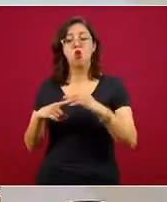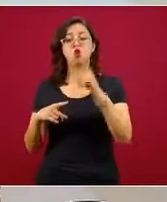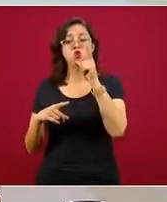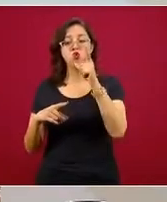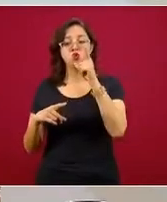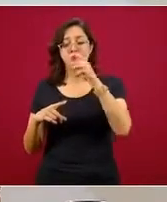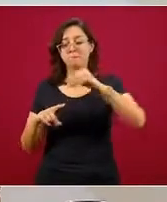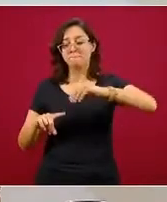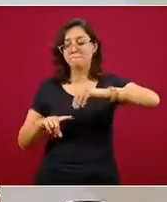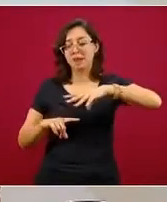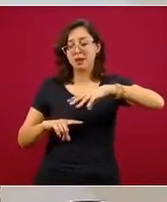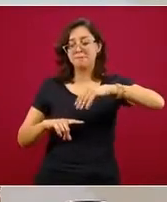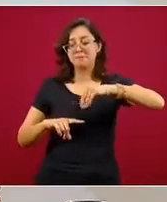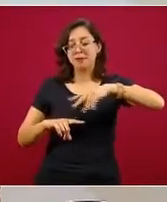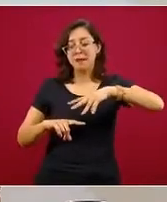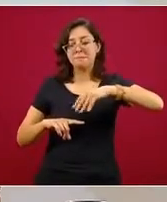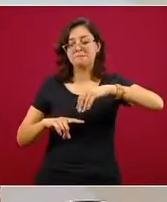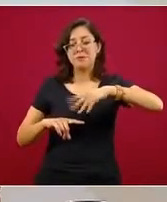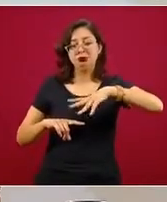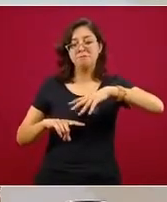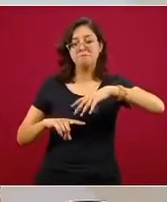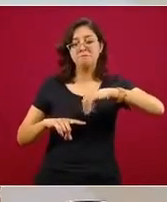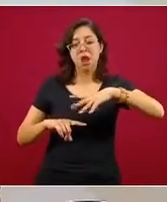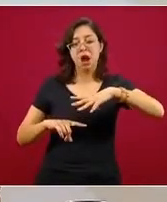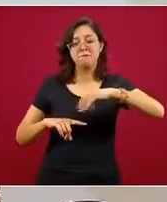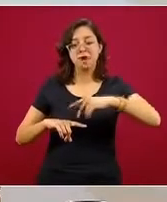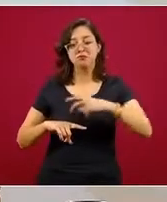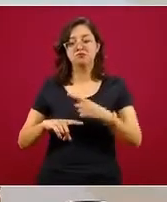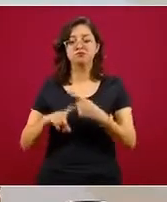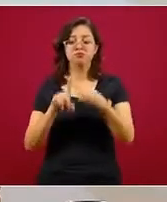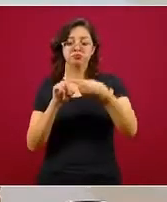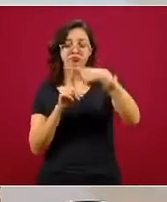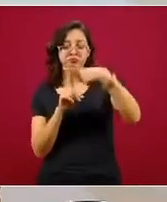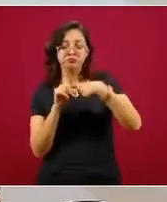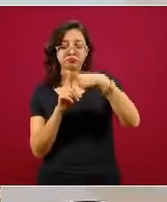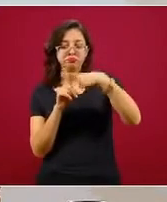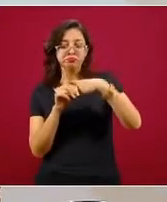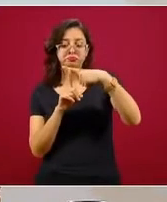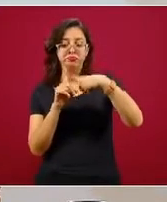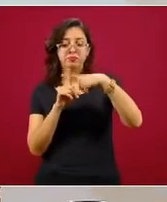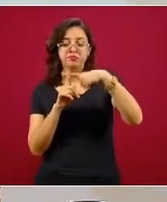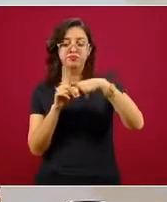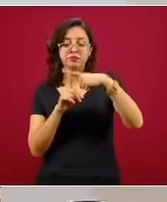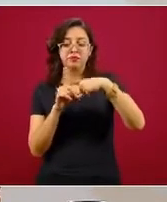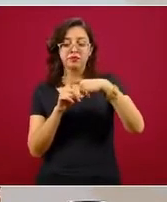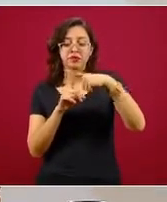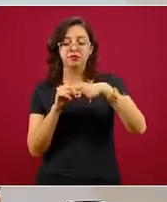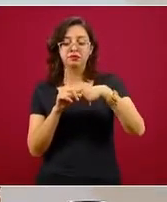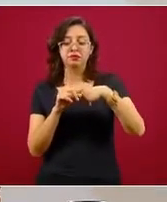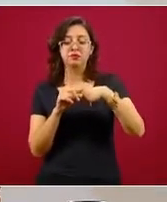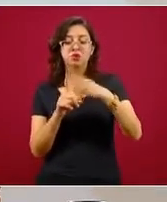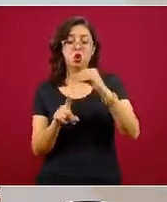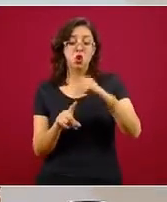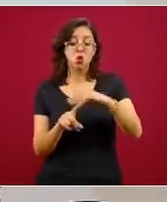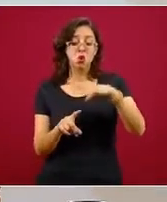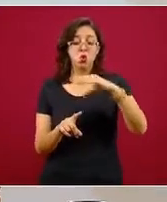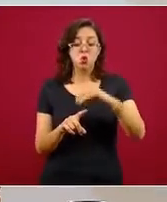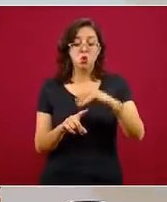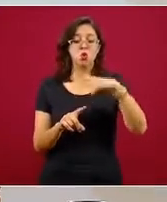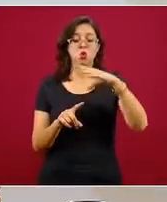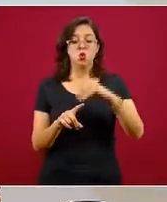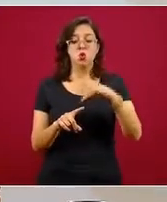que el propio aparato registra, y a través de la intensidad de esa luz, con una